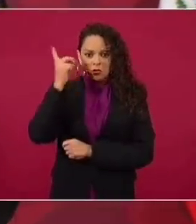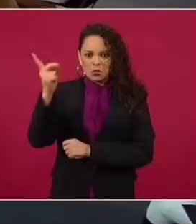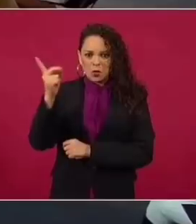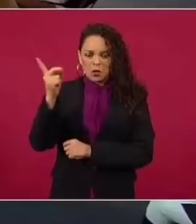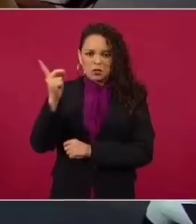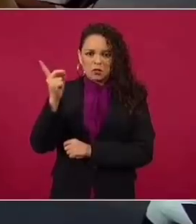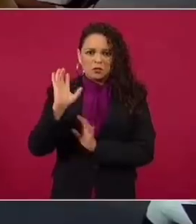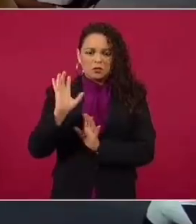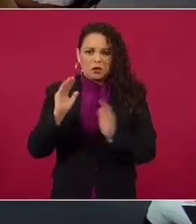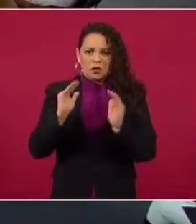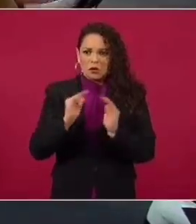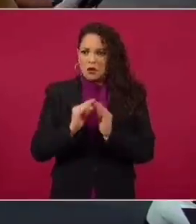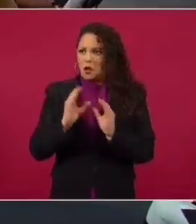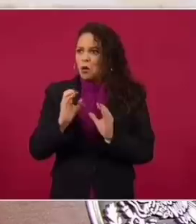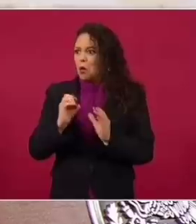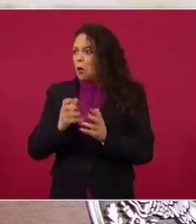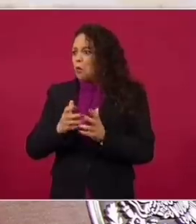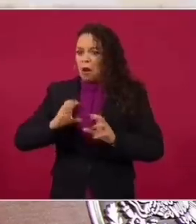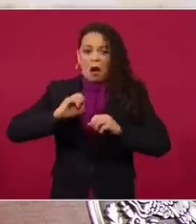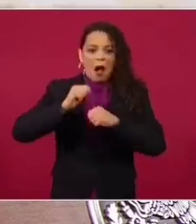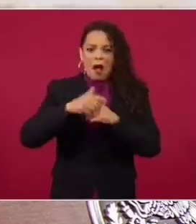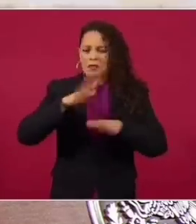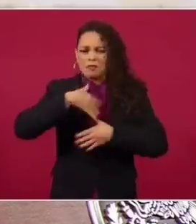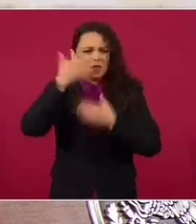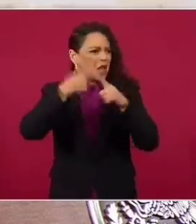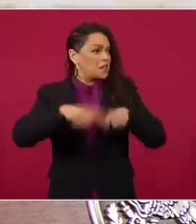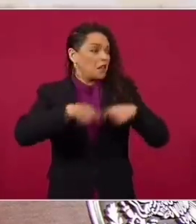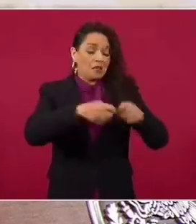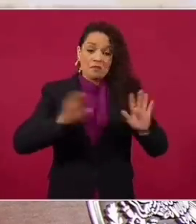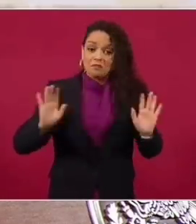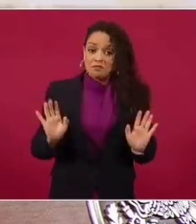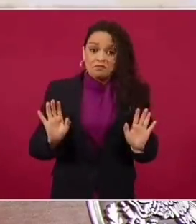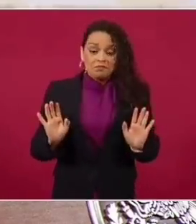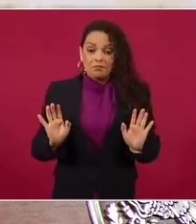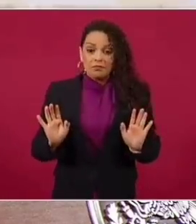dieron su título. Pero